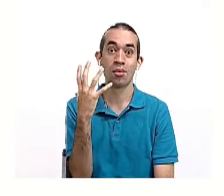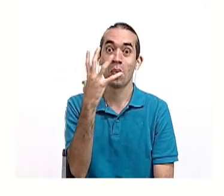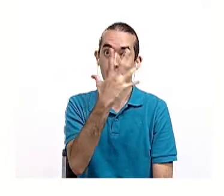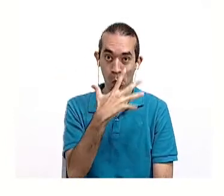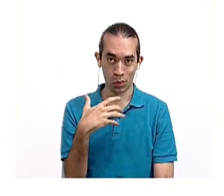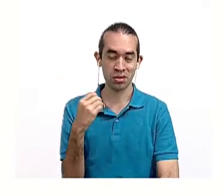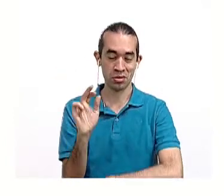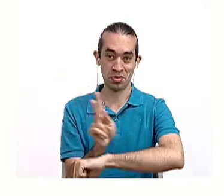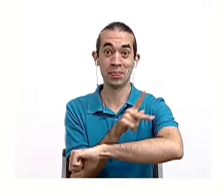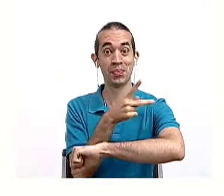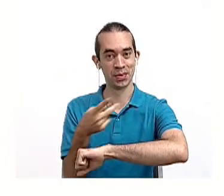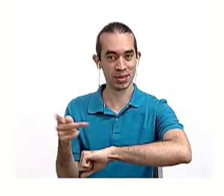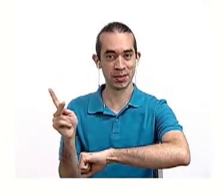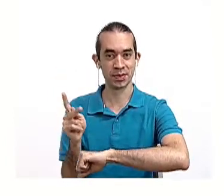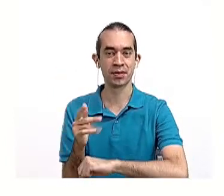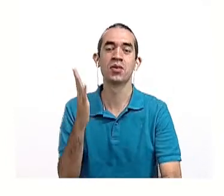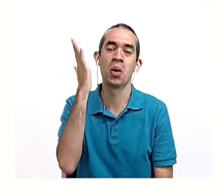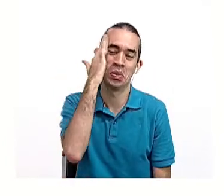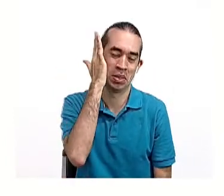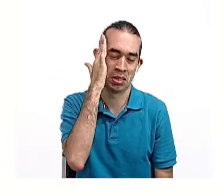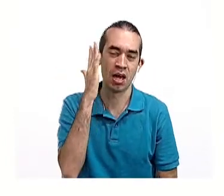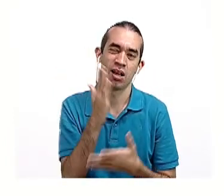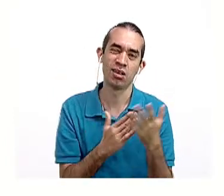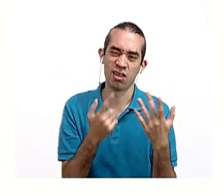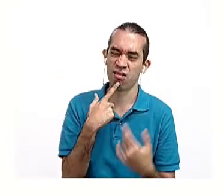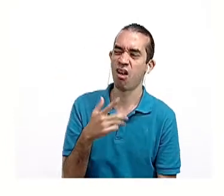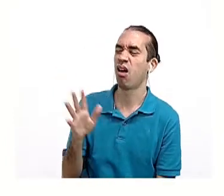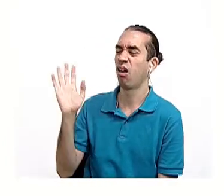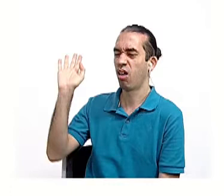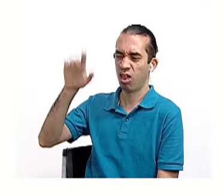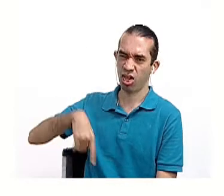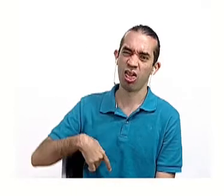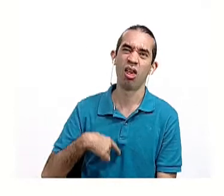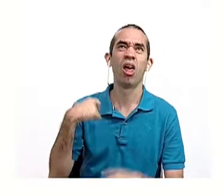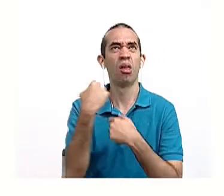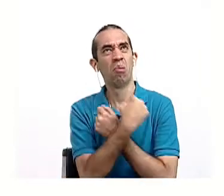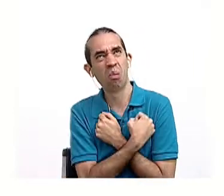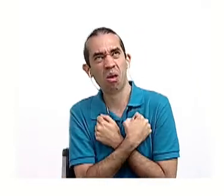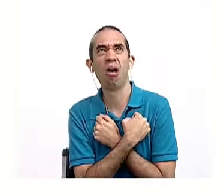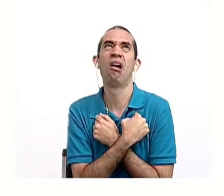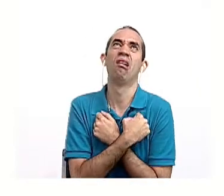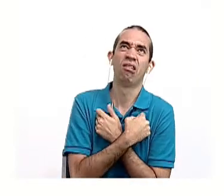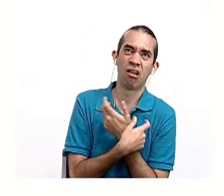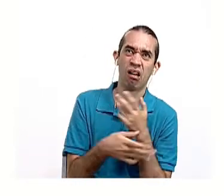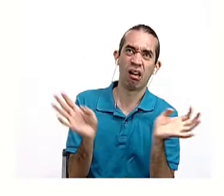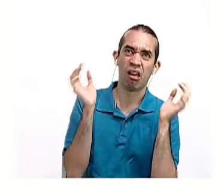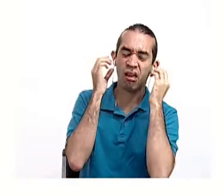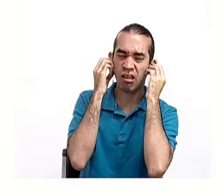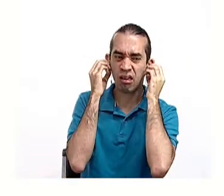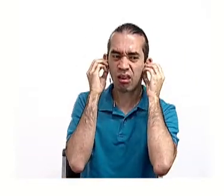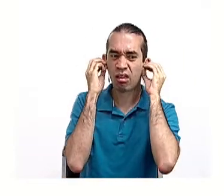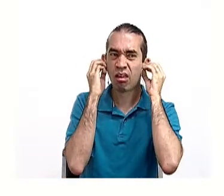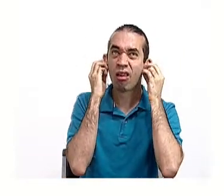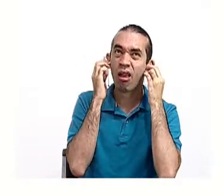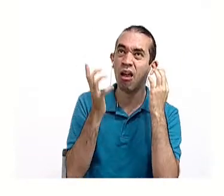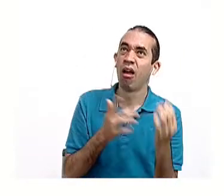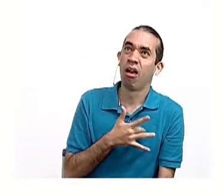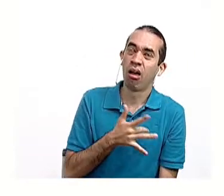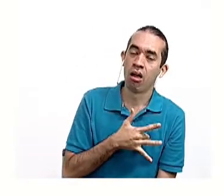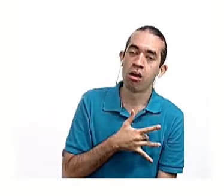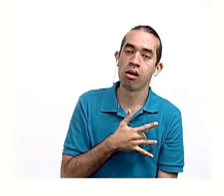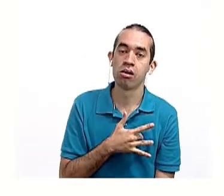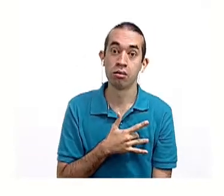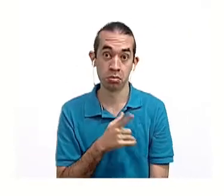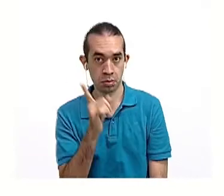la poesía. Ya sé. Algunos dirán, ay, profe, sobre amor, nada más, enamorados. Bueno, vieran